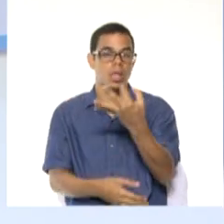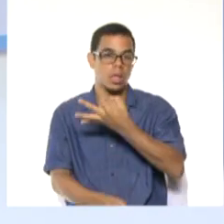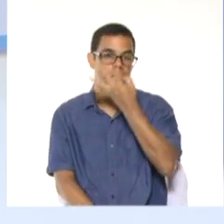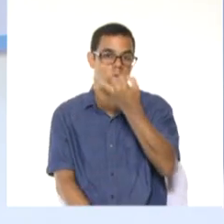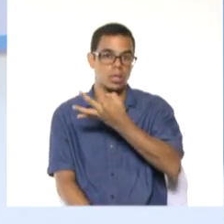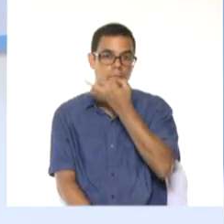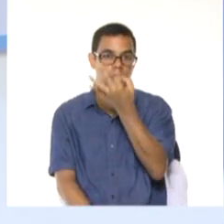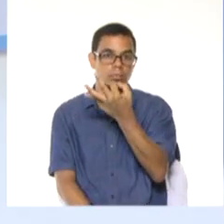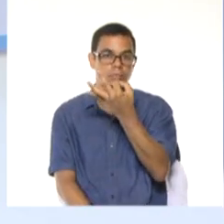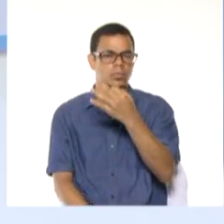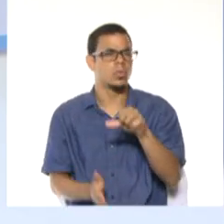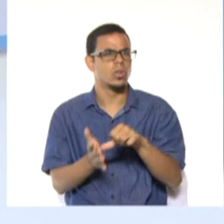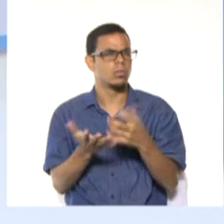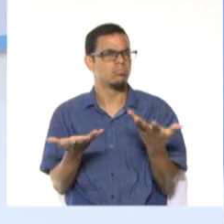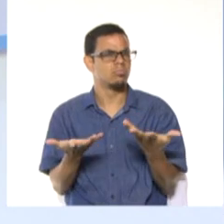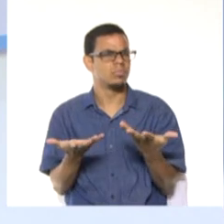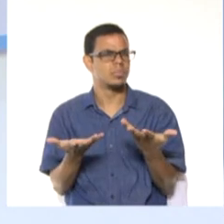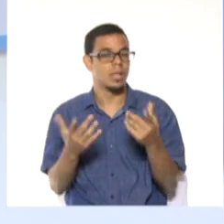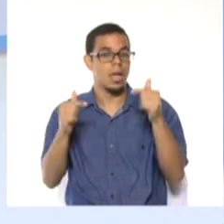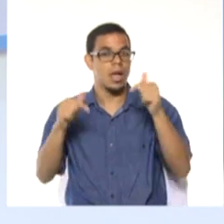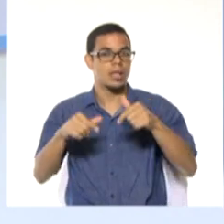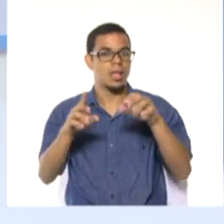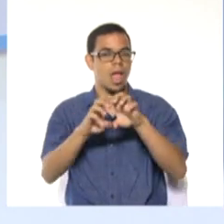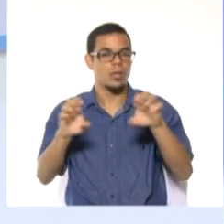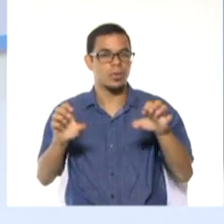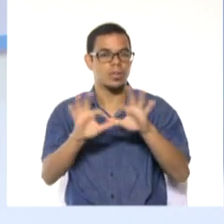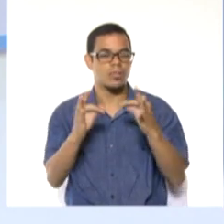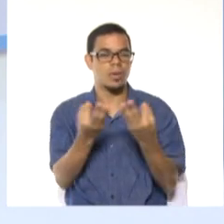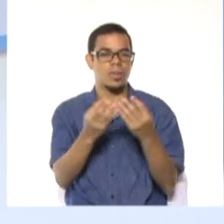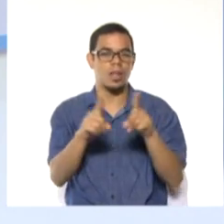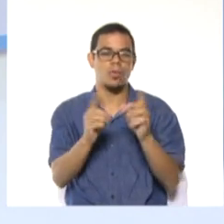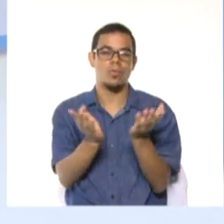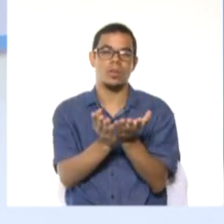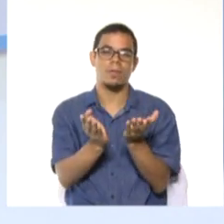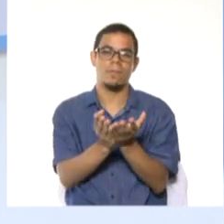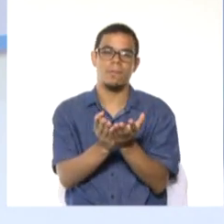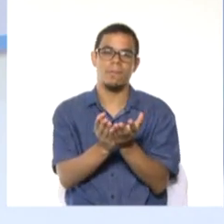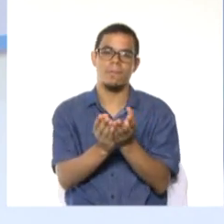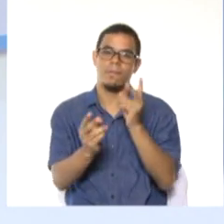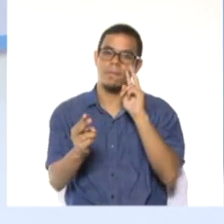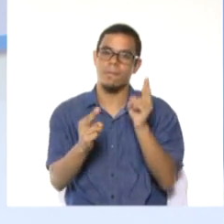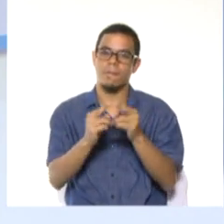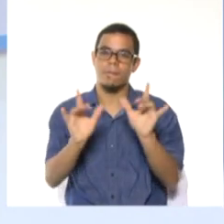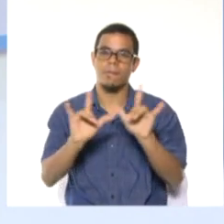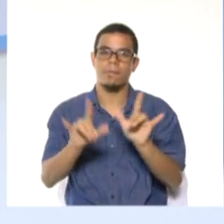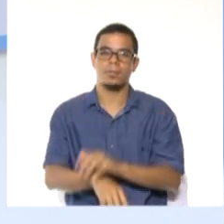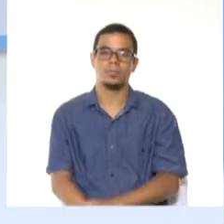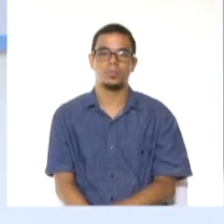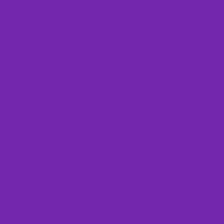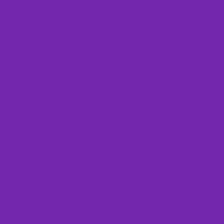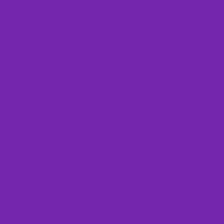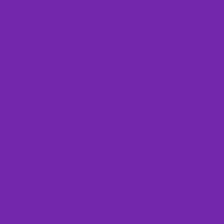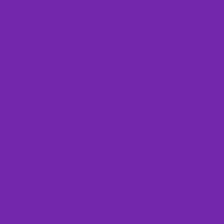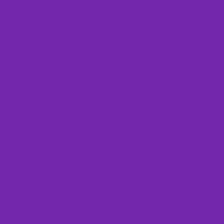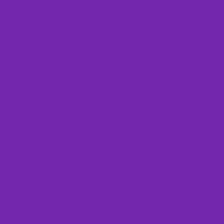la tarde. ¿Pero por dónde? Por su mejor programa educativo, Cada Familia Una Escuela. Se les quiere.